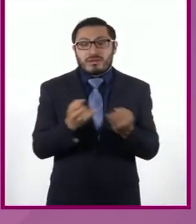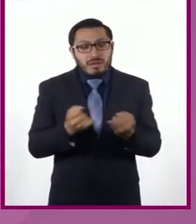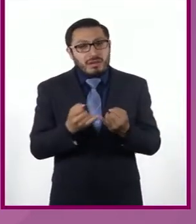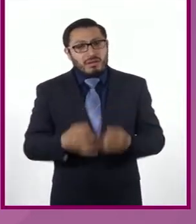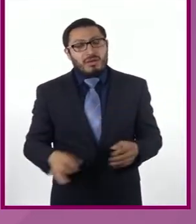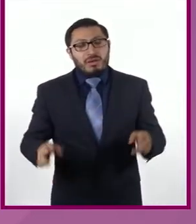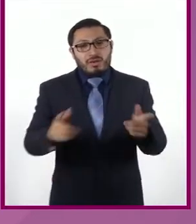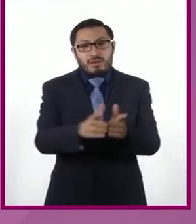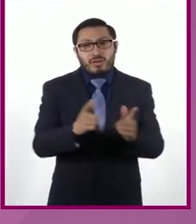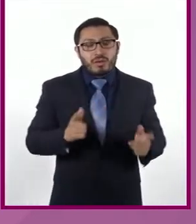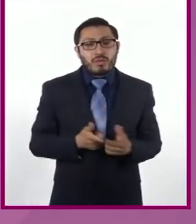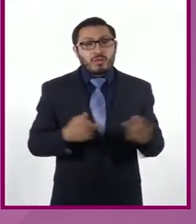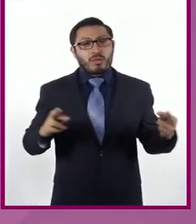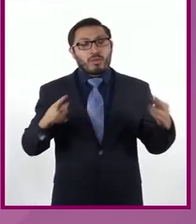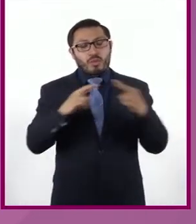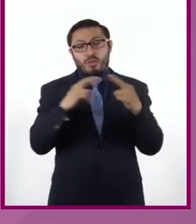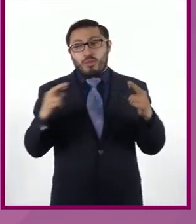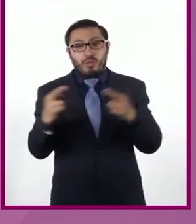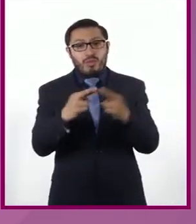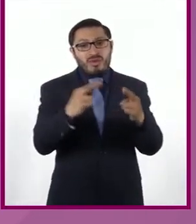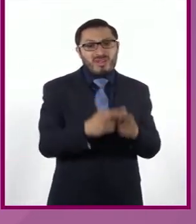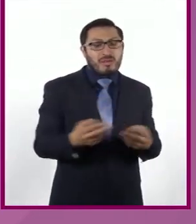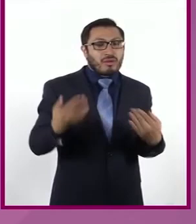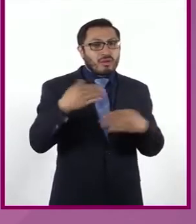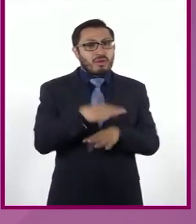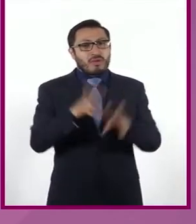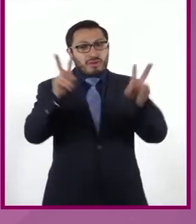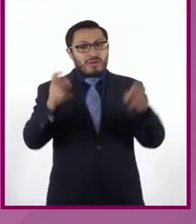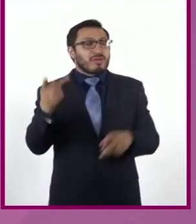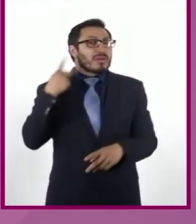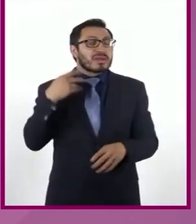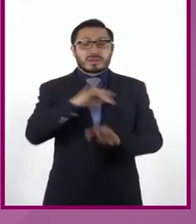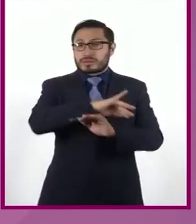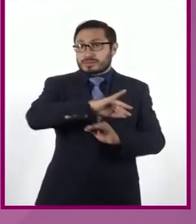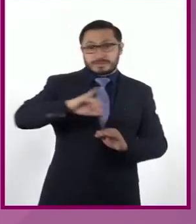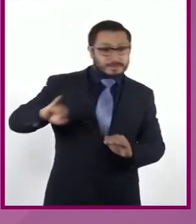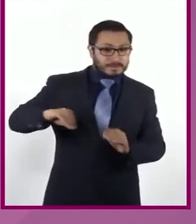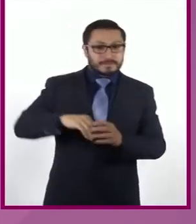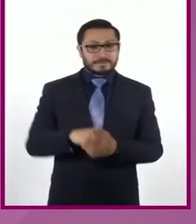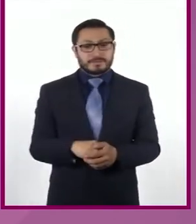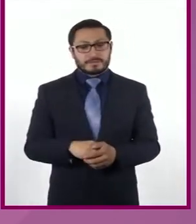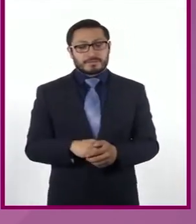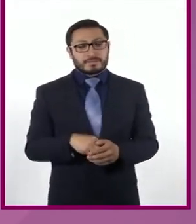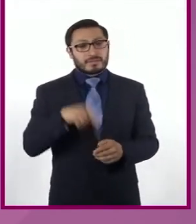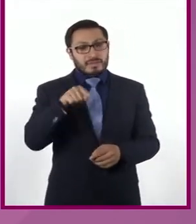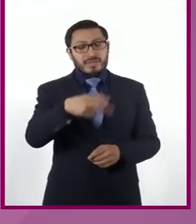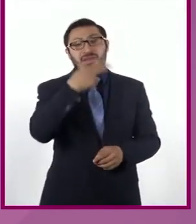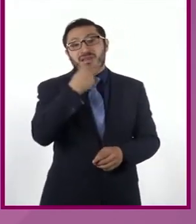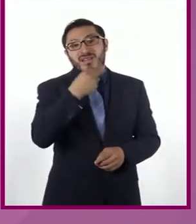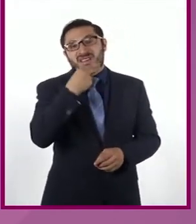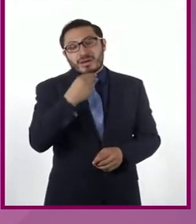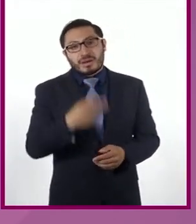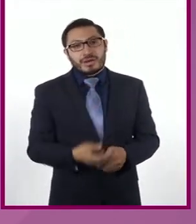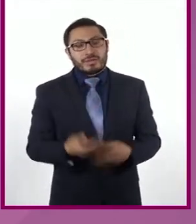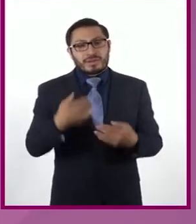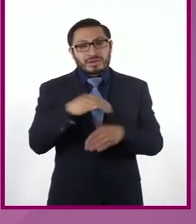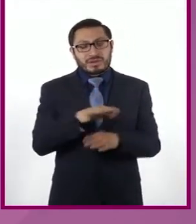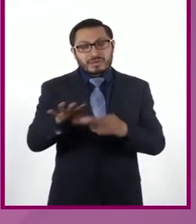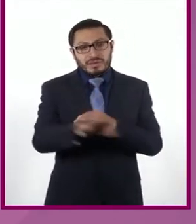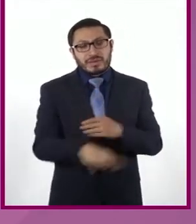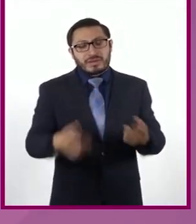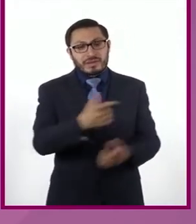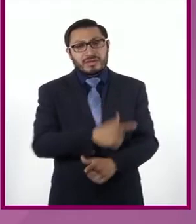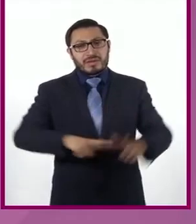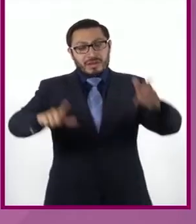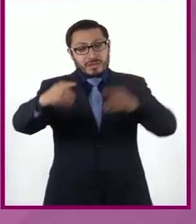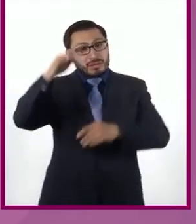religiosos para influir sobre la opinión pública. John Locke estableció las bases del liberalismo, ya que consideraba